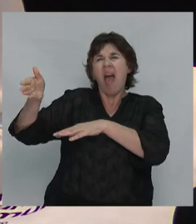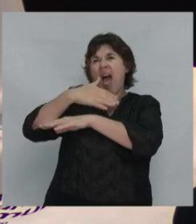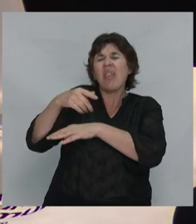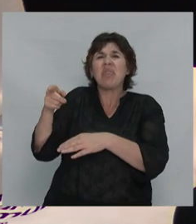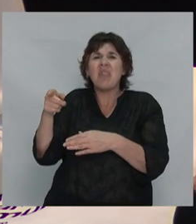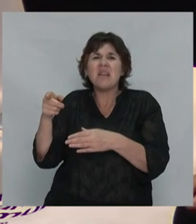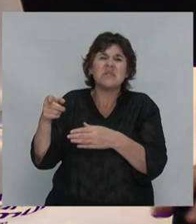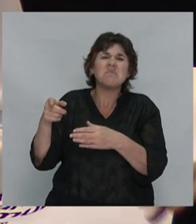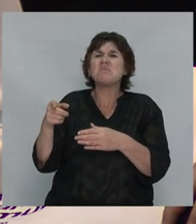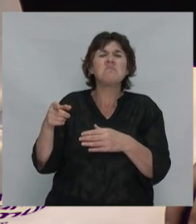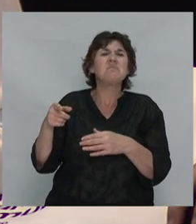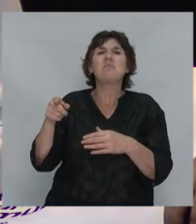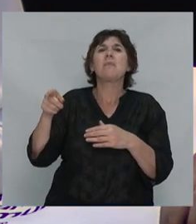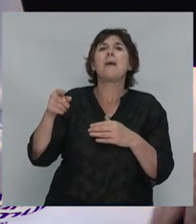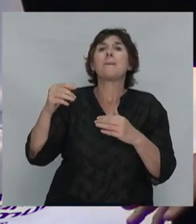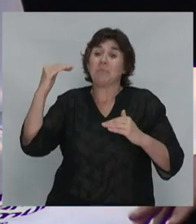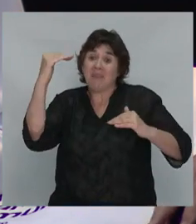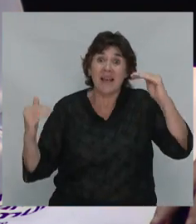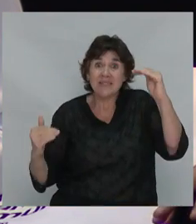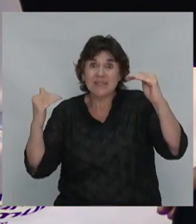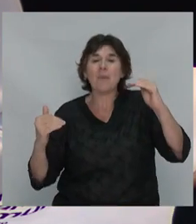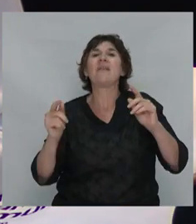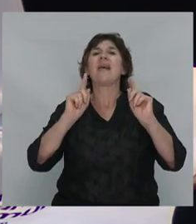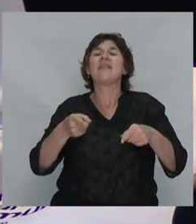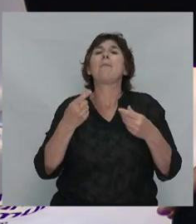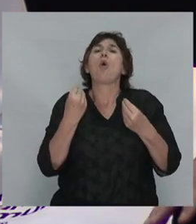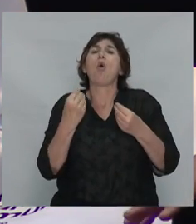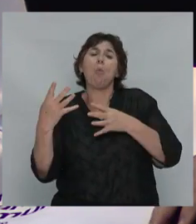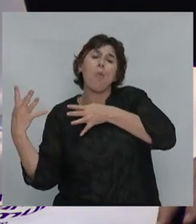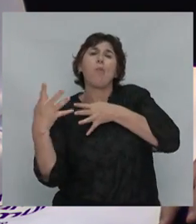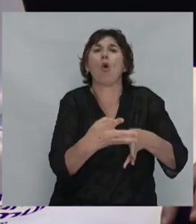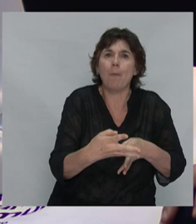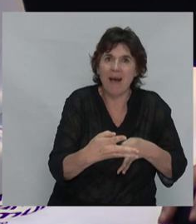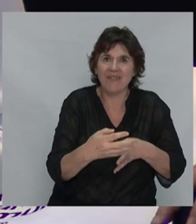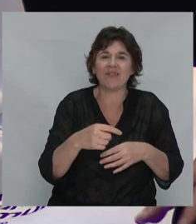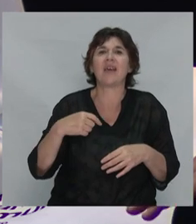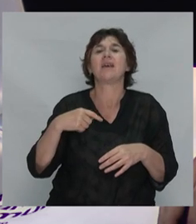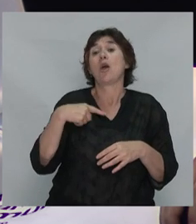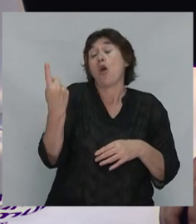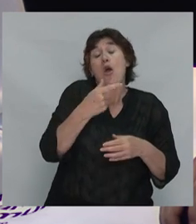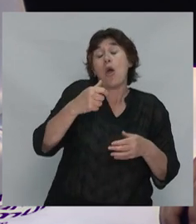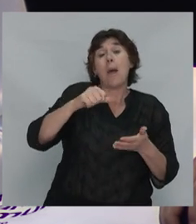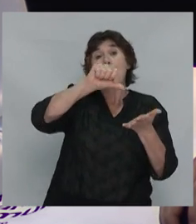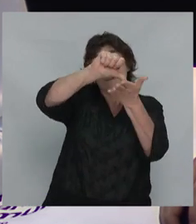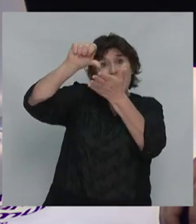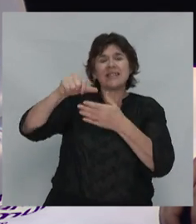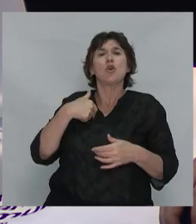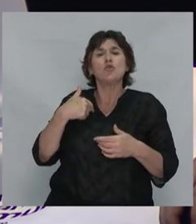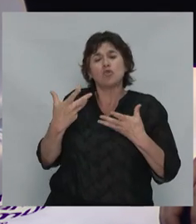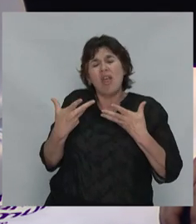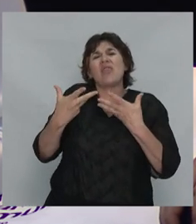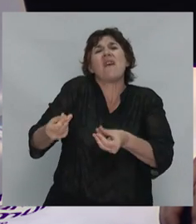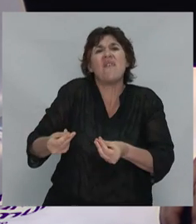dramáticamente asimétrica en los medios y en los métodos de combate en cuanto a nosotros de los países estamos defendiendo